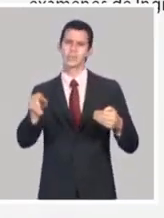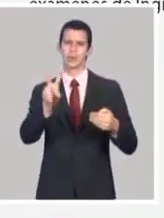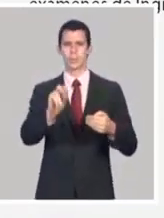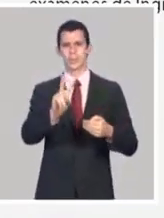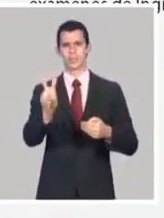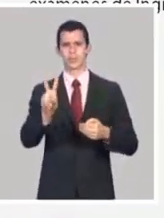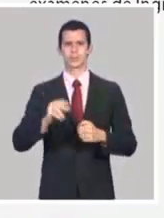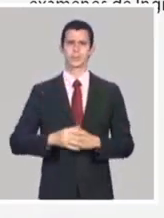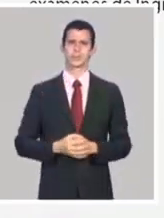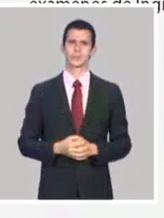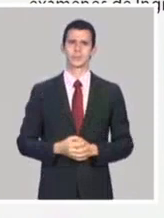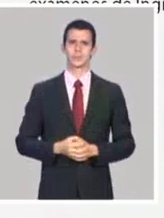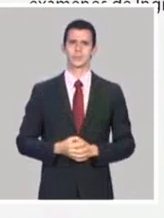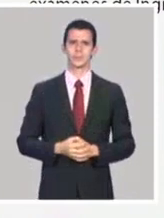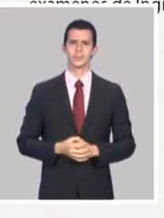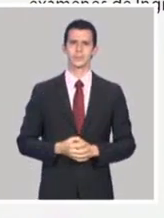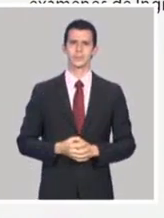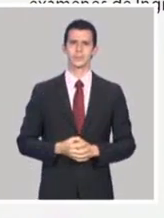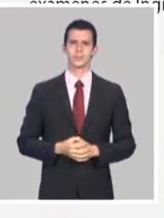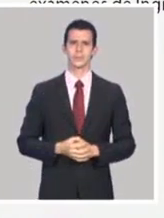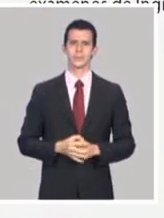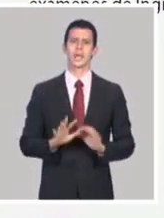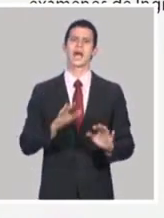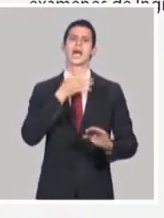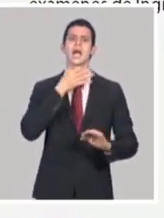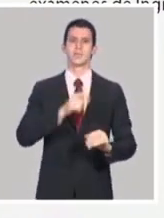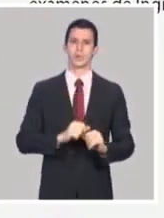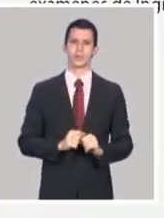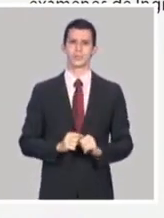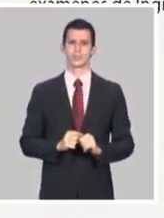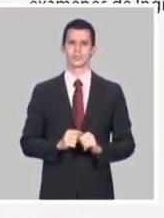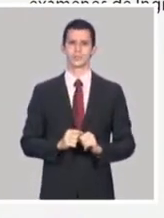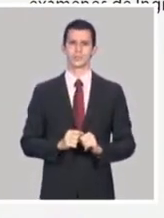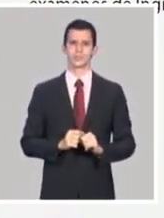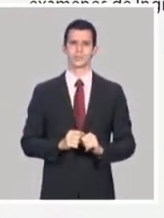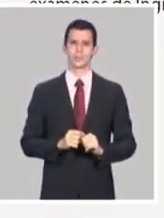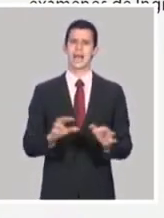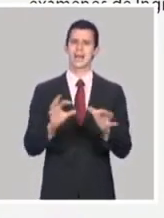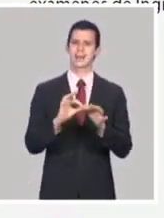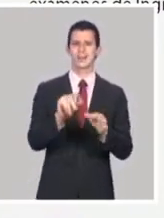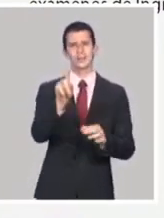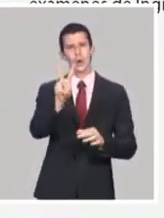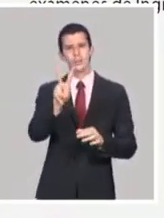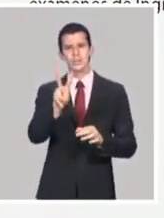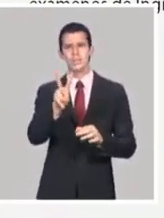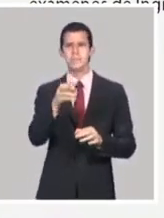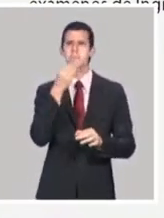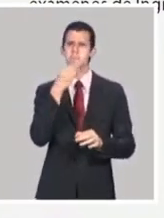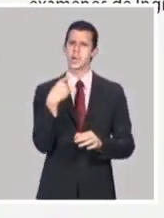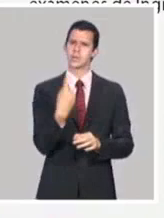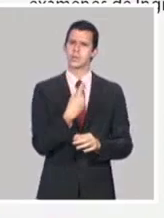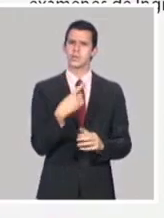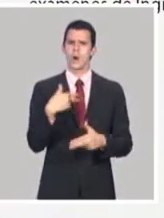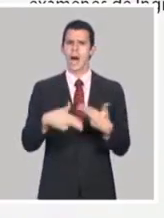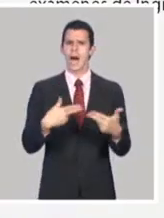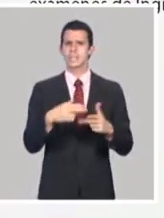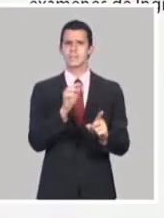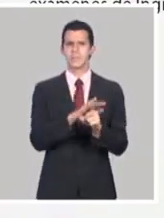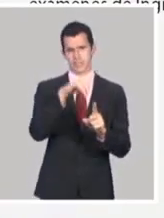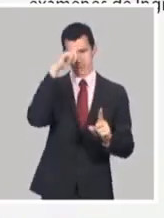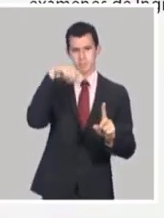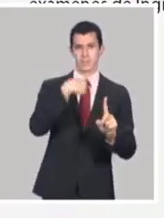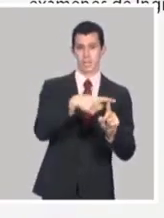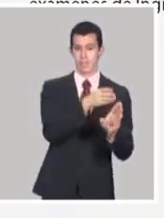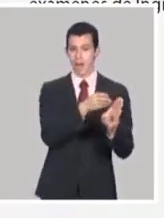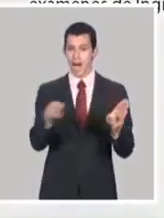grado 12 de los estudiantes de grado 12 desarrollaríamos las actividades docentes presenciales de septiembre de